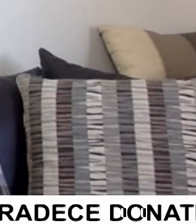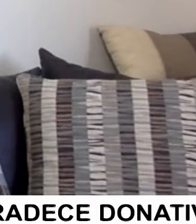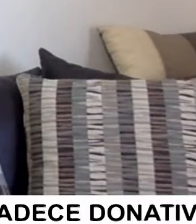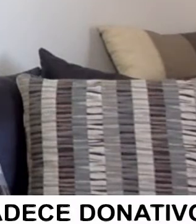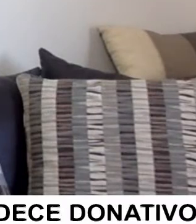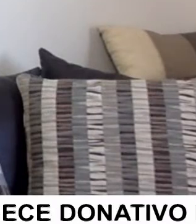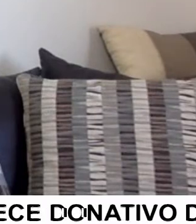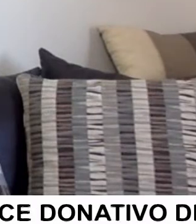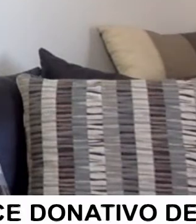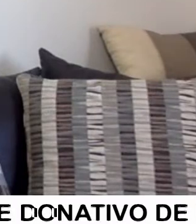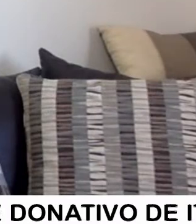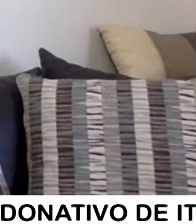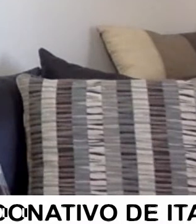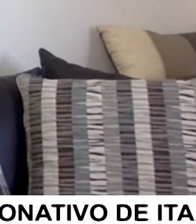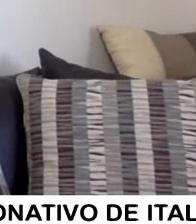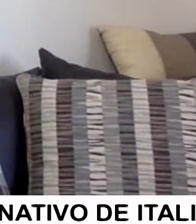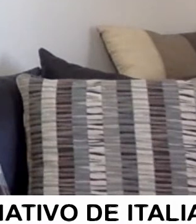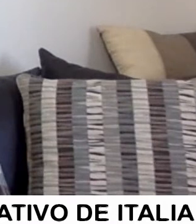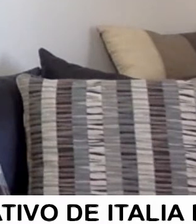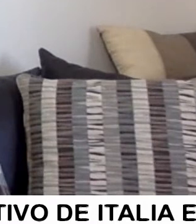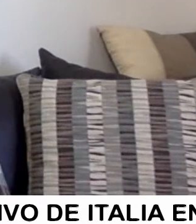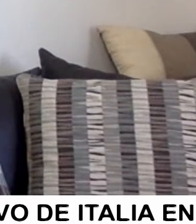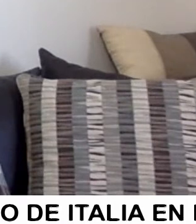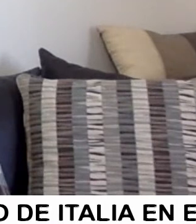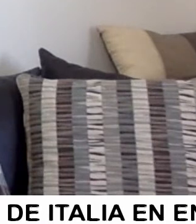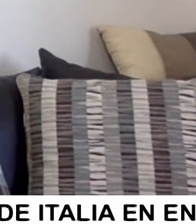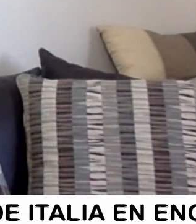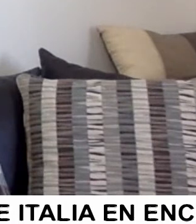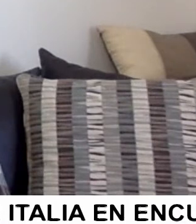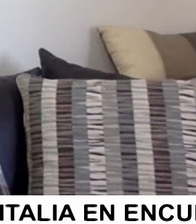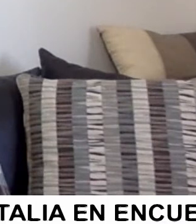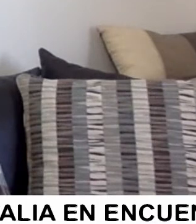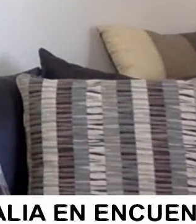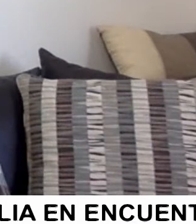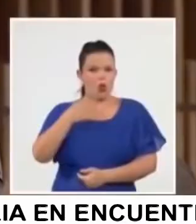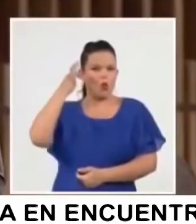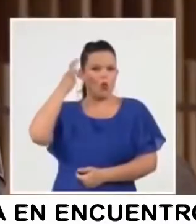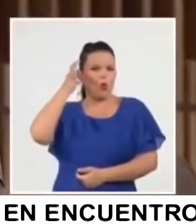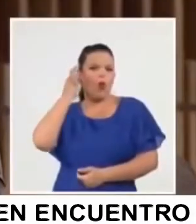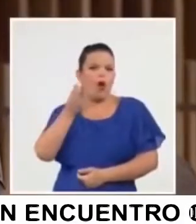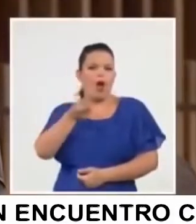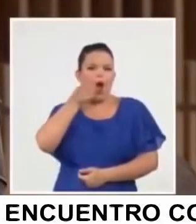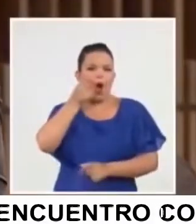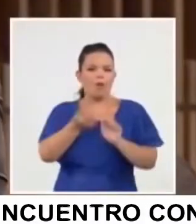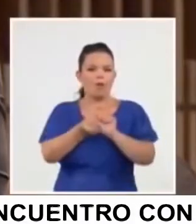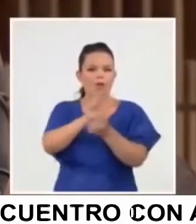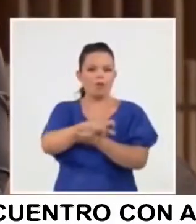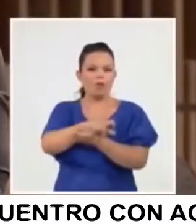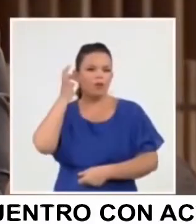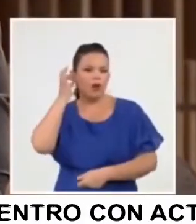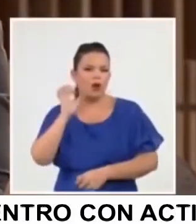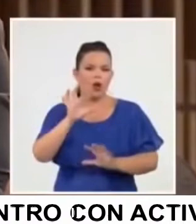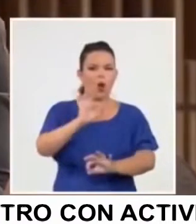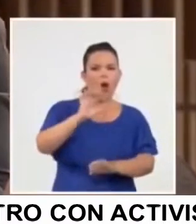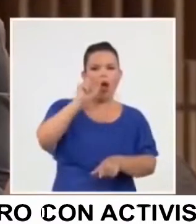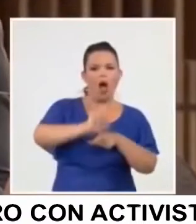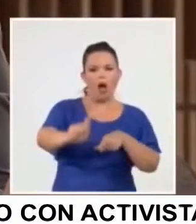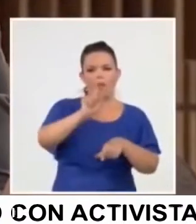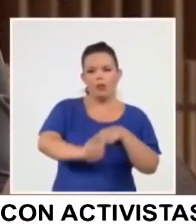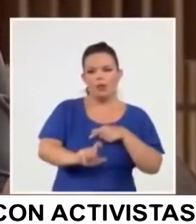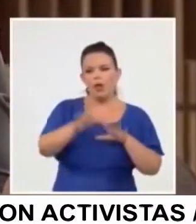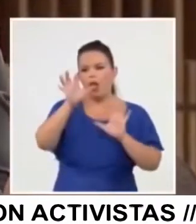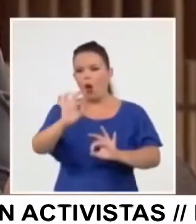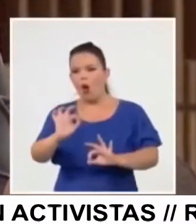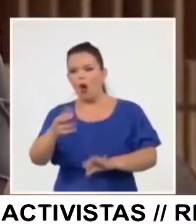dependientes de los fondos que el gobierno de Estados Unidos pone para que ellos existan. Por tanto, estos medios